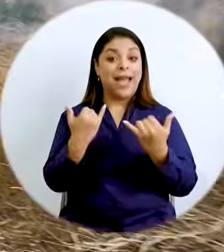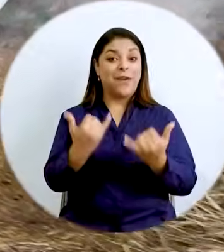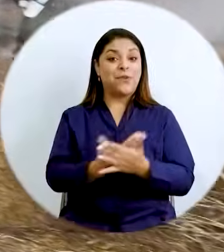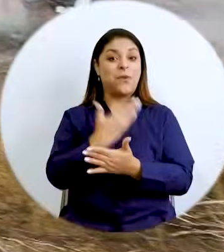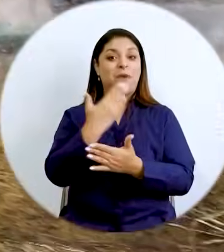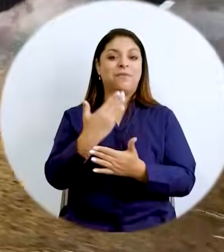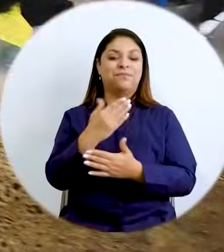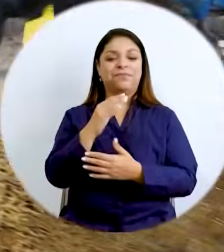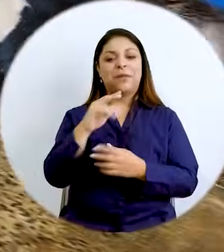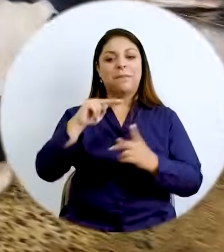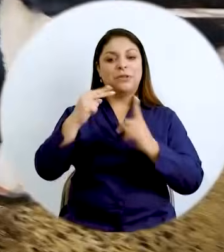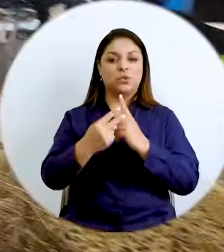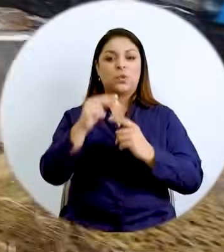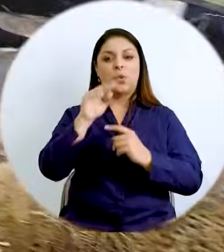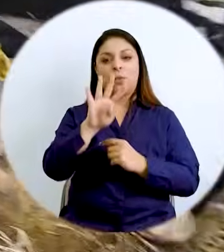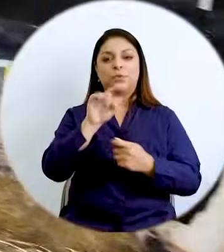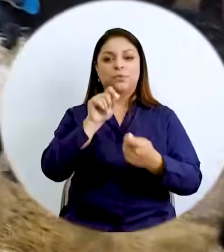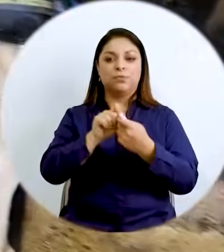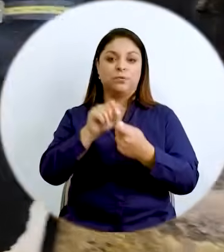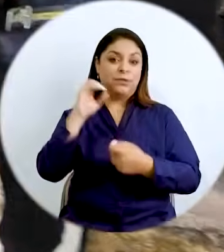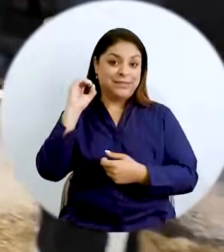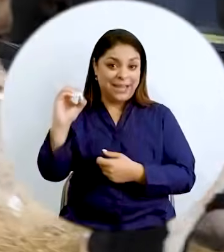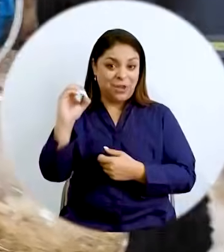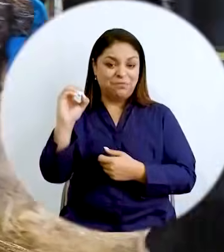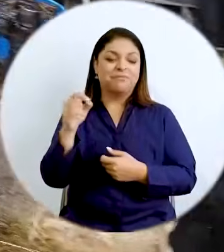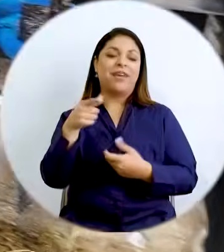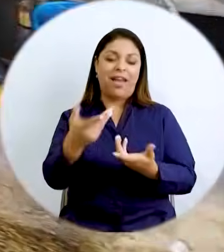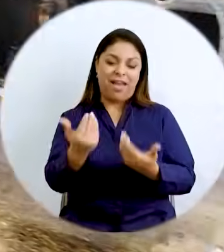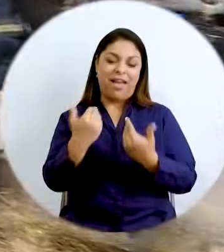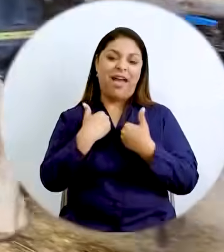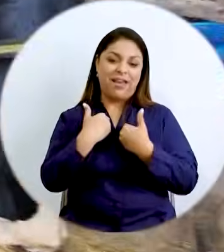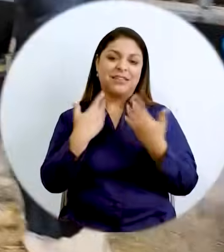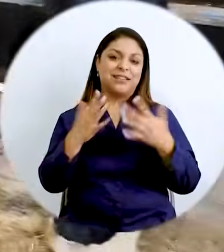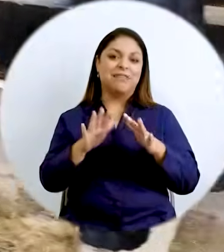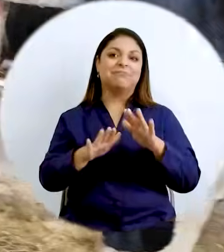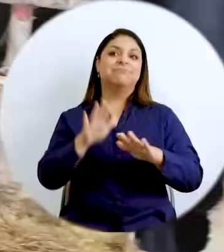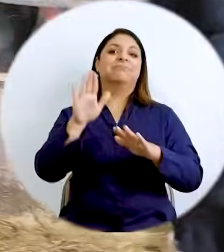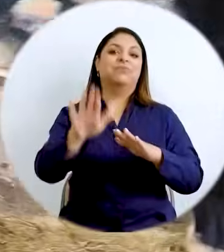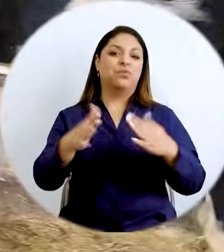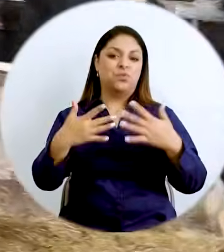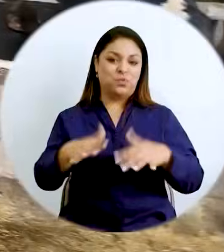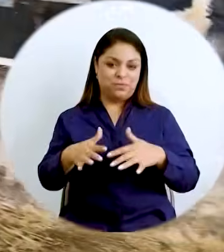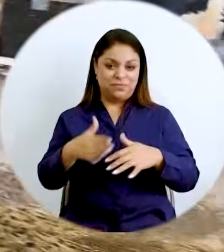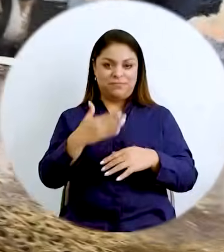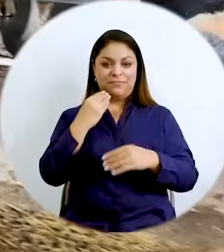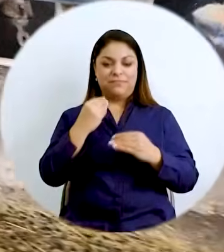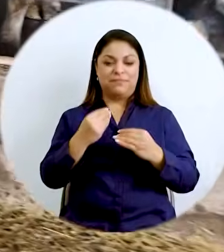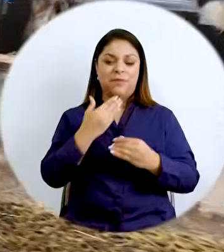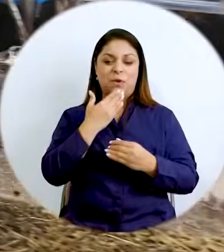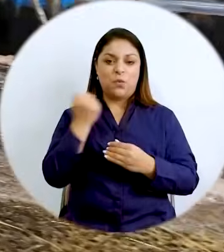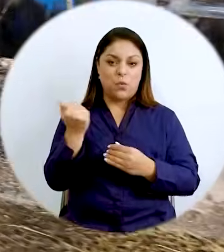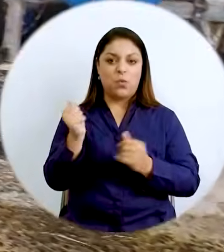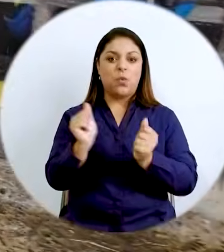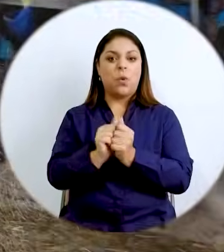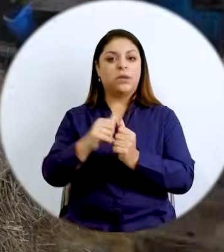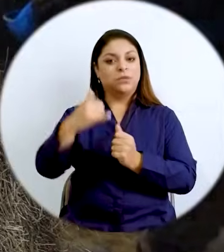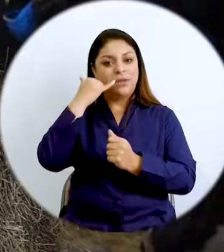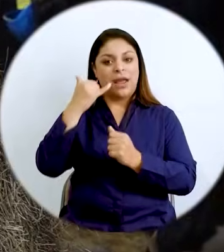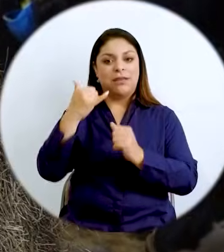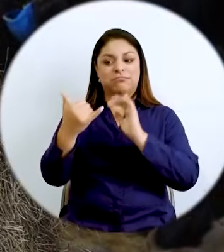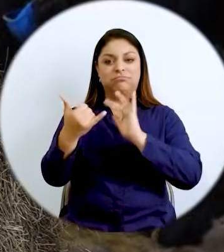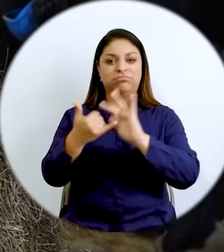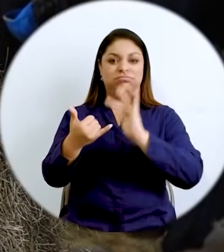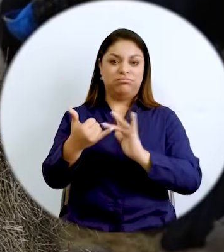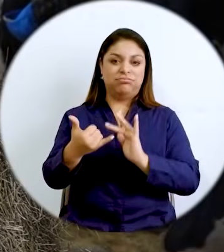Ahora con la nueva versión 4.0, creo que ese es el paso que había que dar con la herramienta